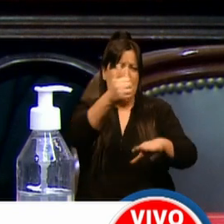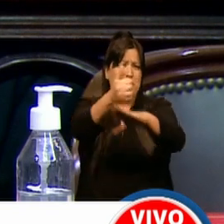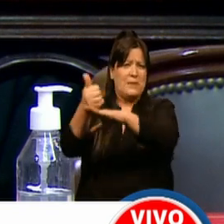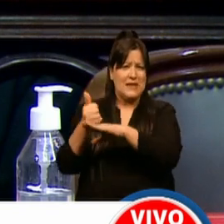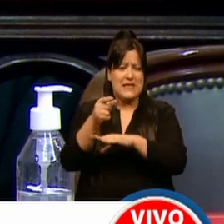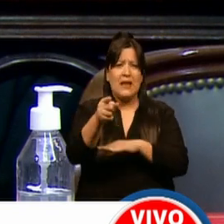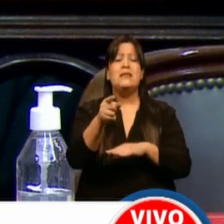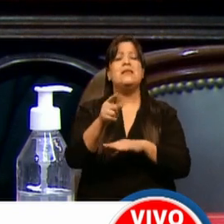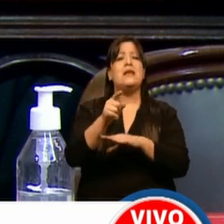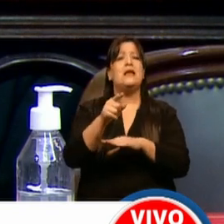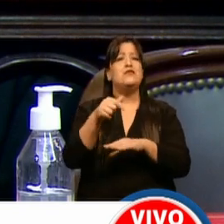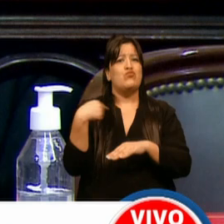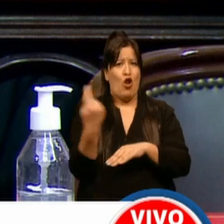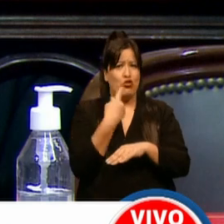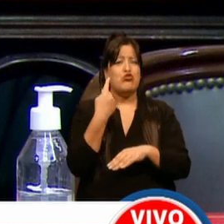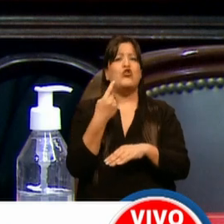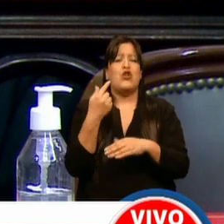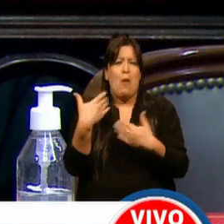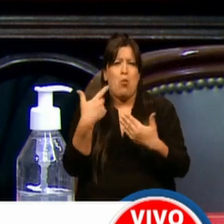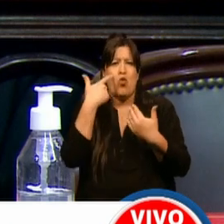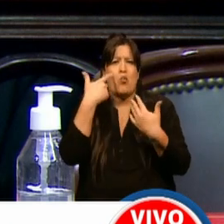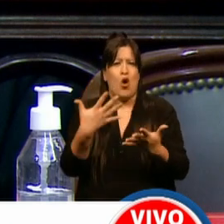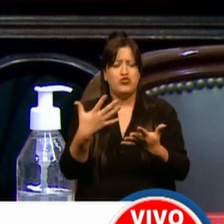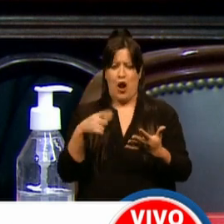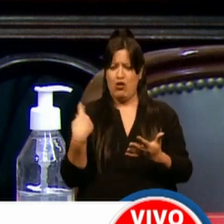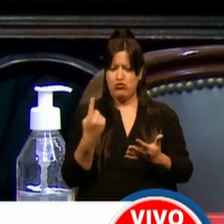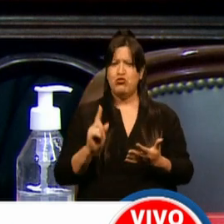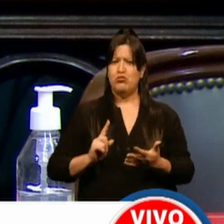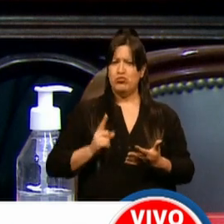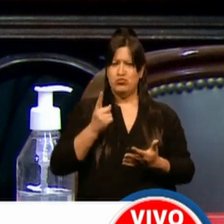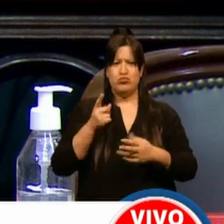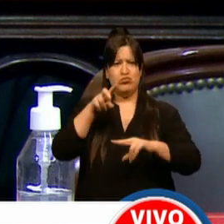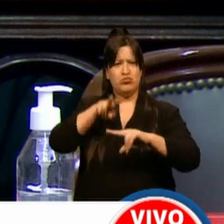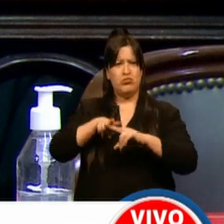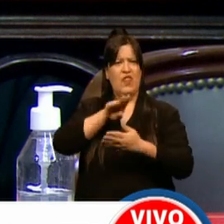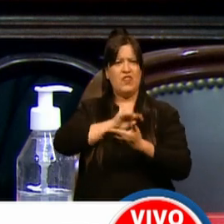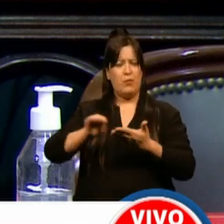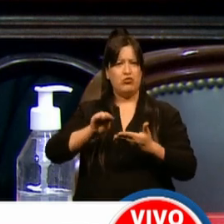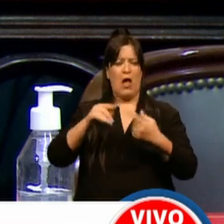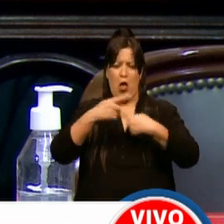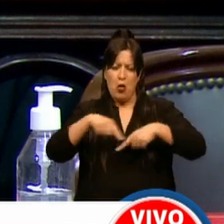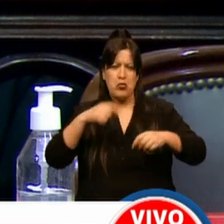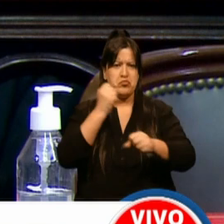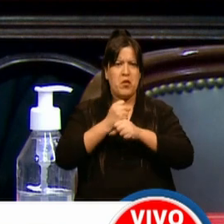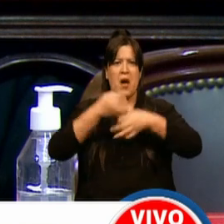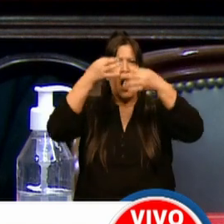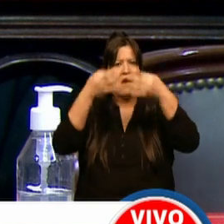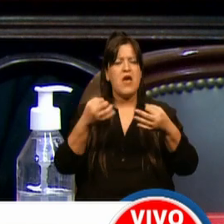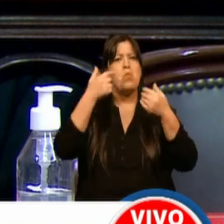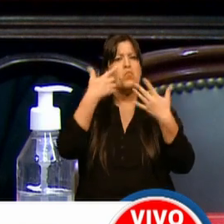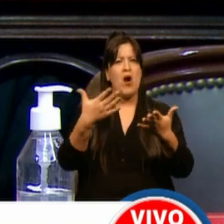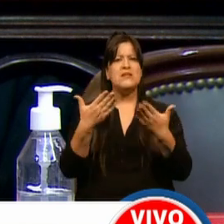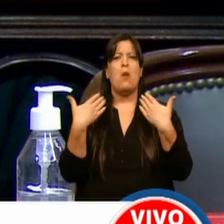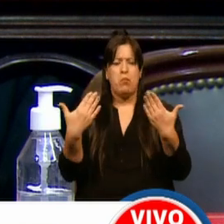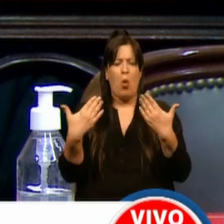hemos podido mostrar como honramos esta banca haciendo las cosas bien y demostrando que podemos ser